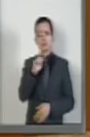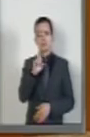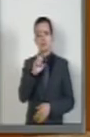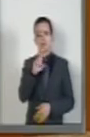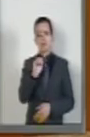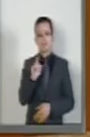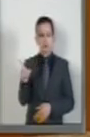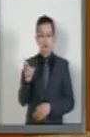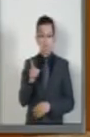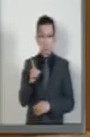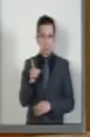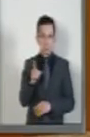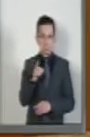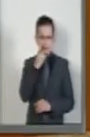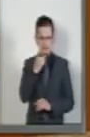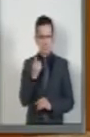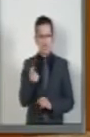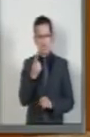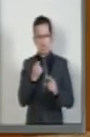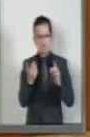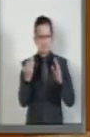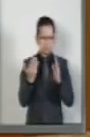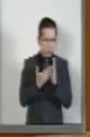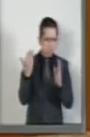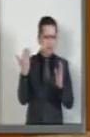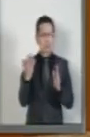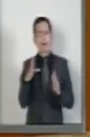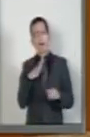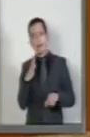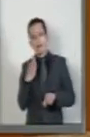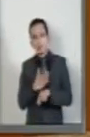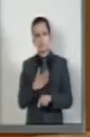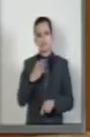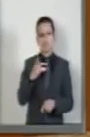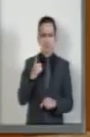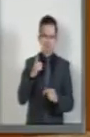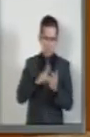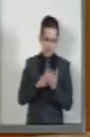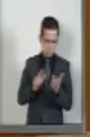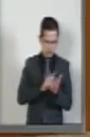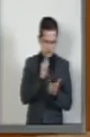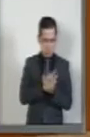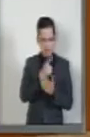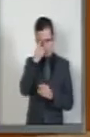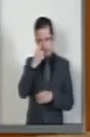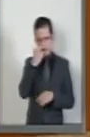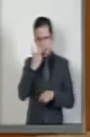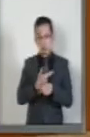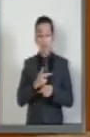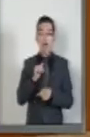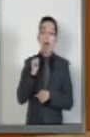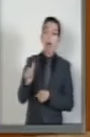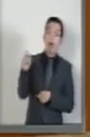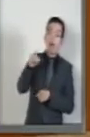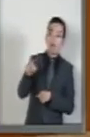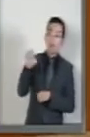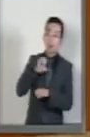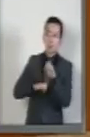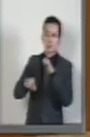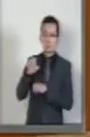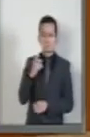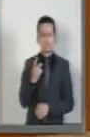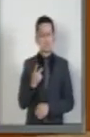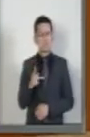varias sanciones que marca la ley de responsabilidades hacia los particulares. Sin embargo,